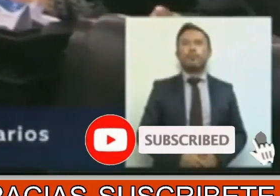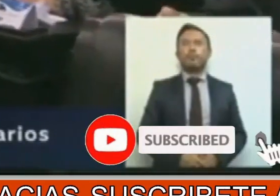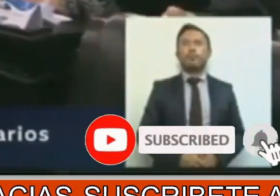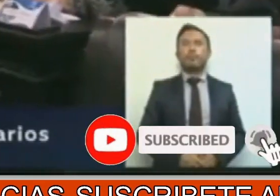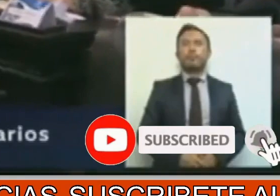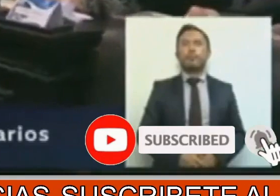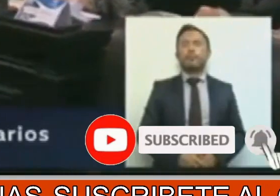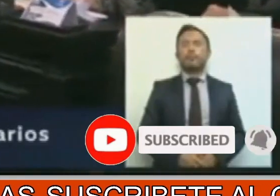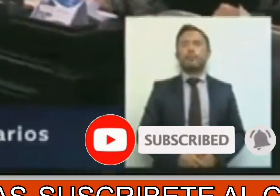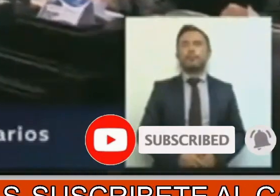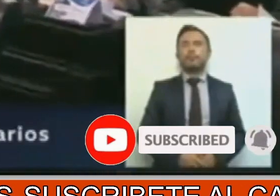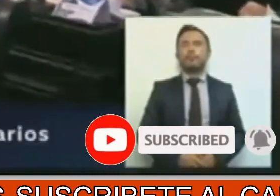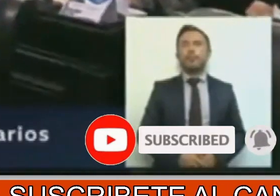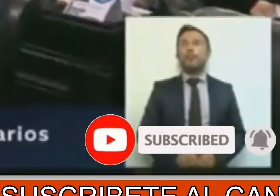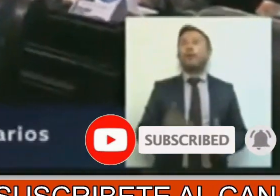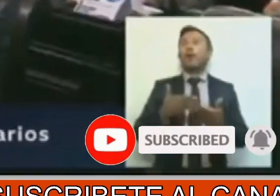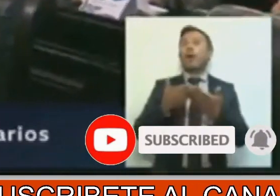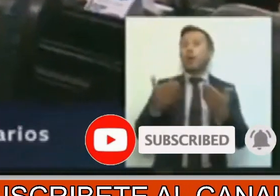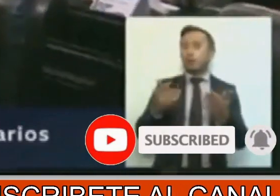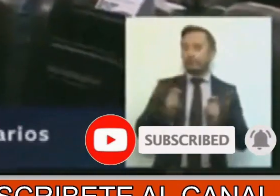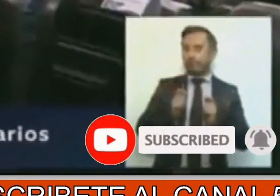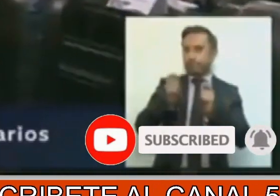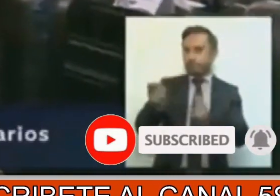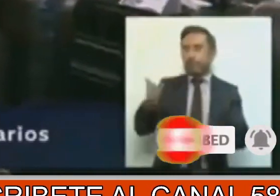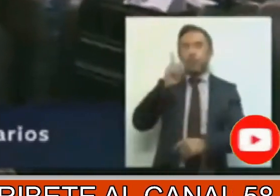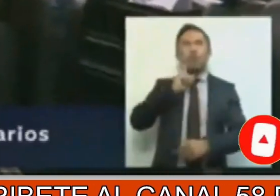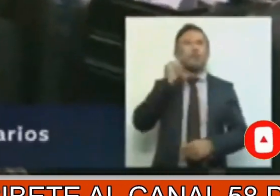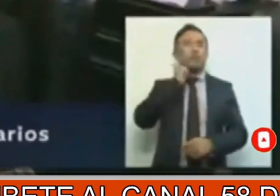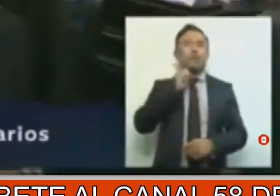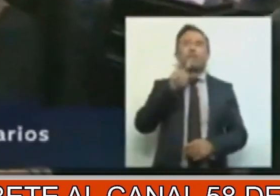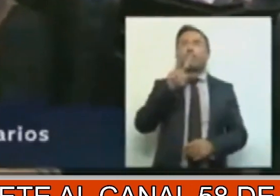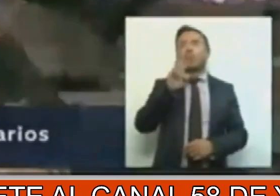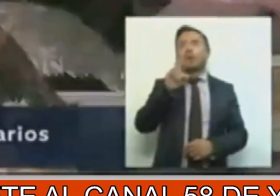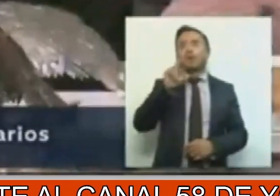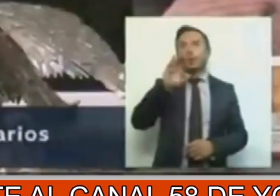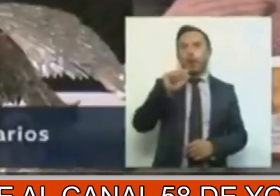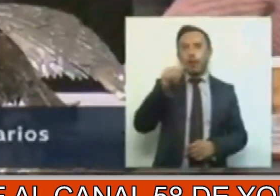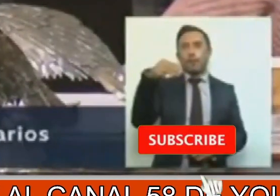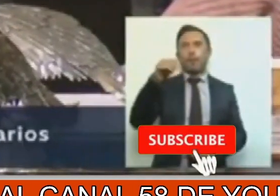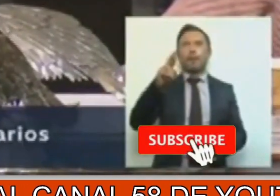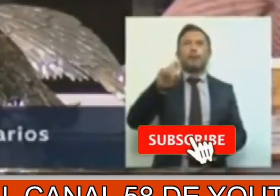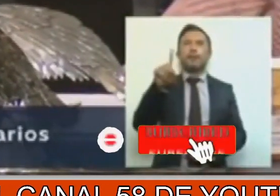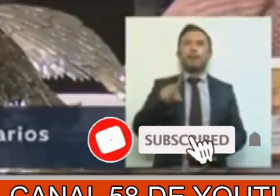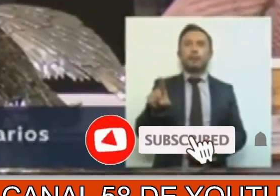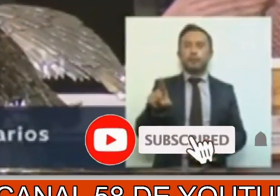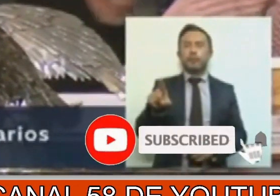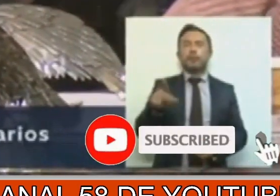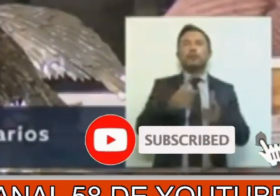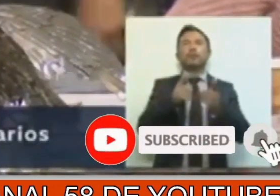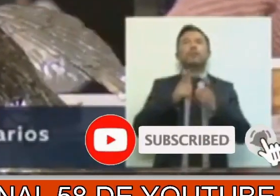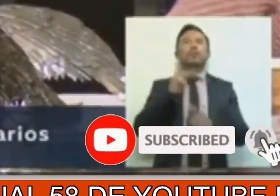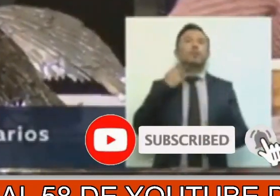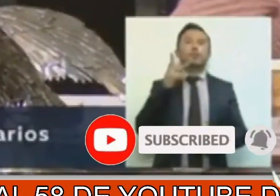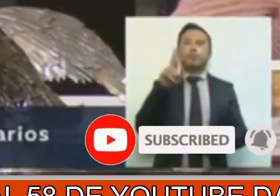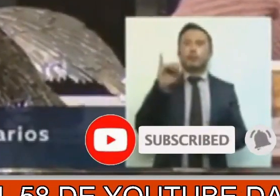Se le concede el uso de la palabra a la senadora Verónica Martínez, del Grupo Parlamentario del